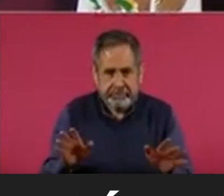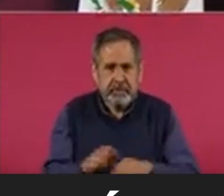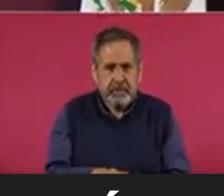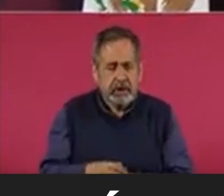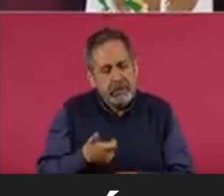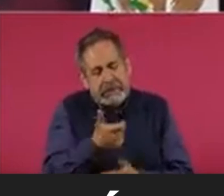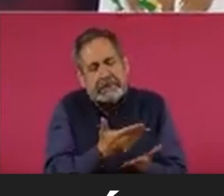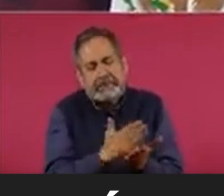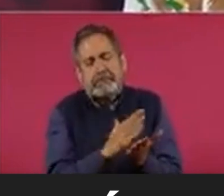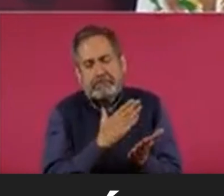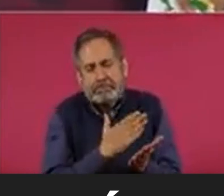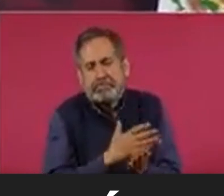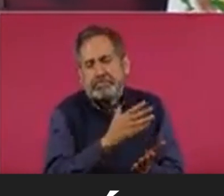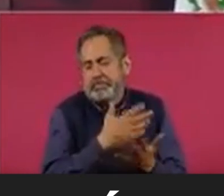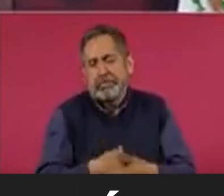íbamos pagando poco a poco, pero